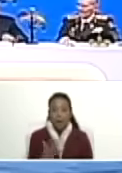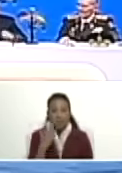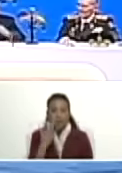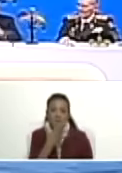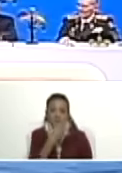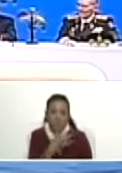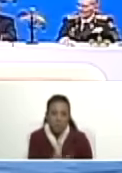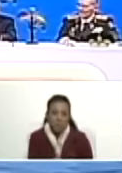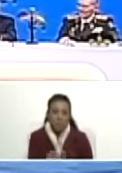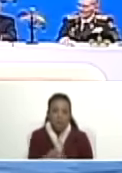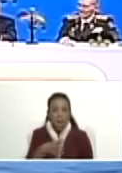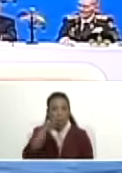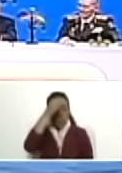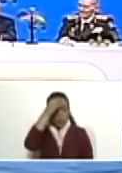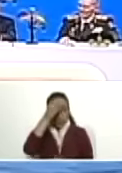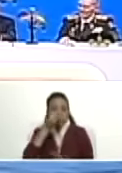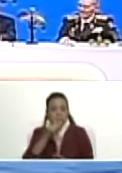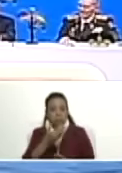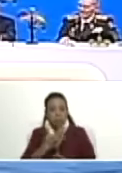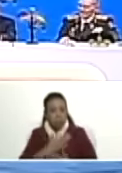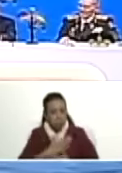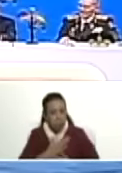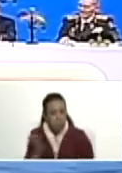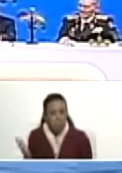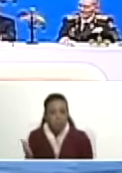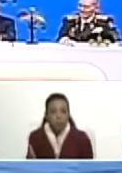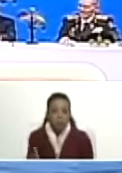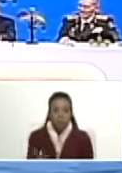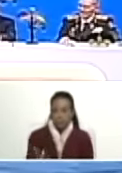práctica, amistosa.